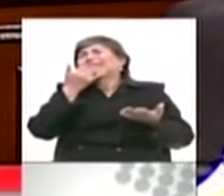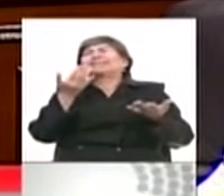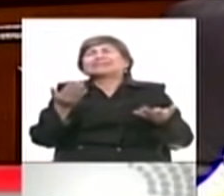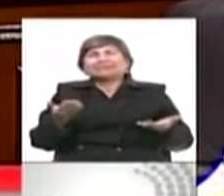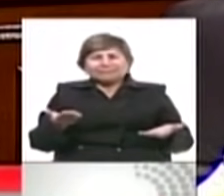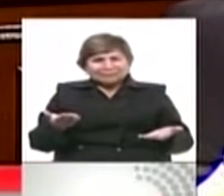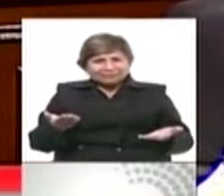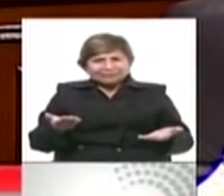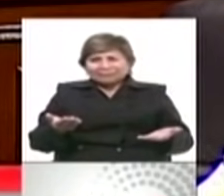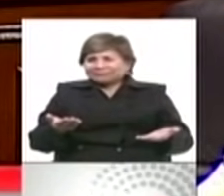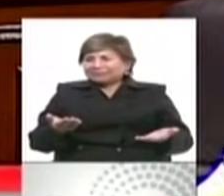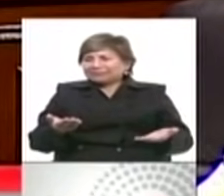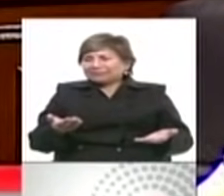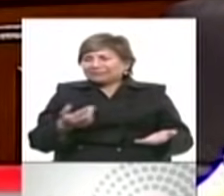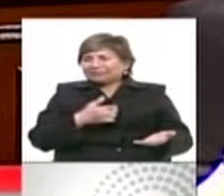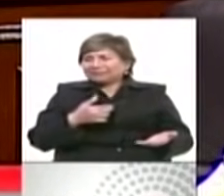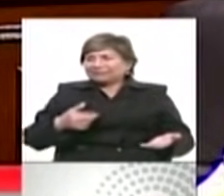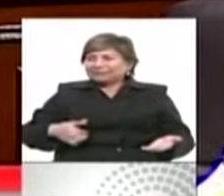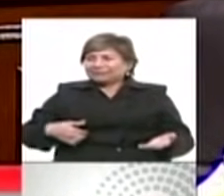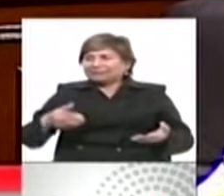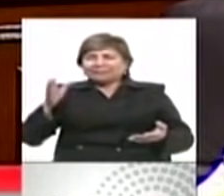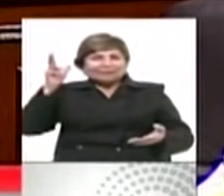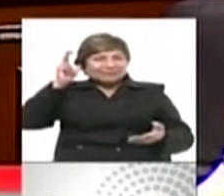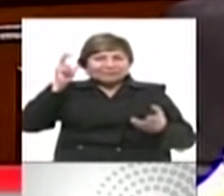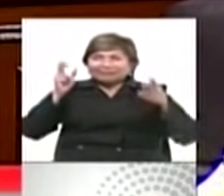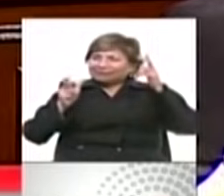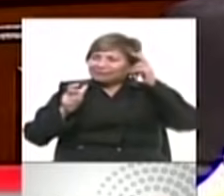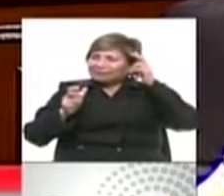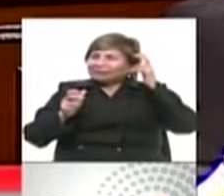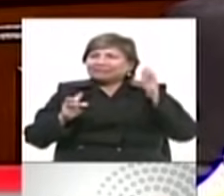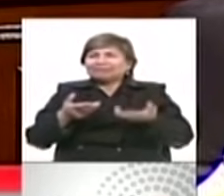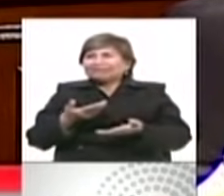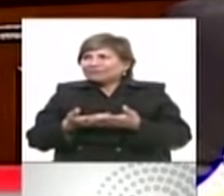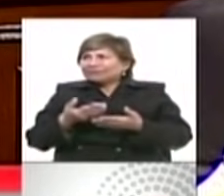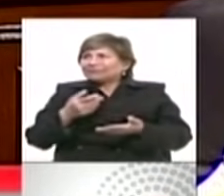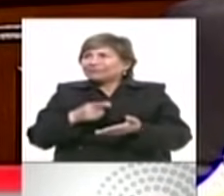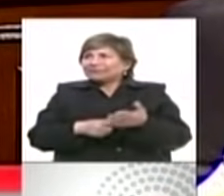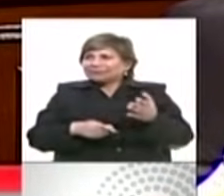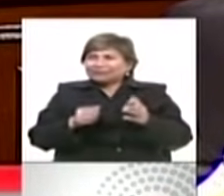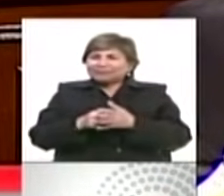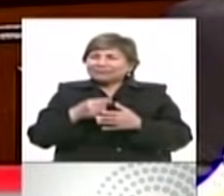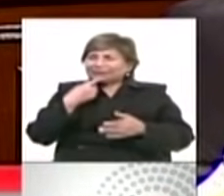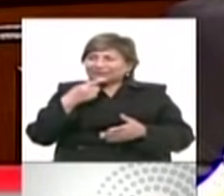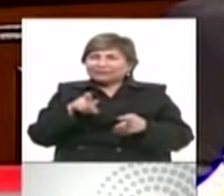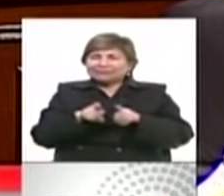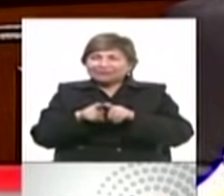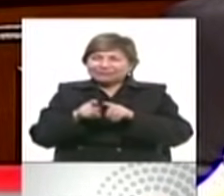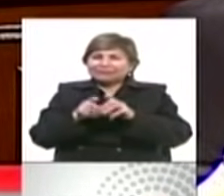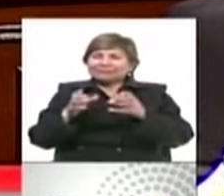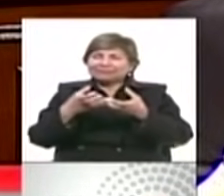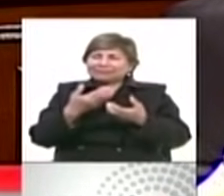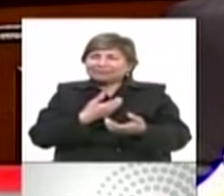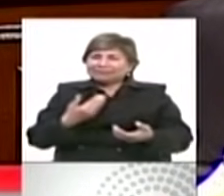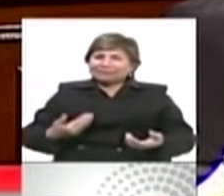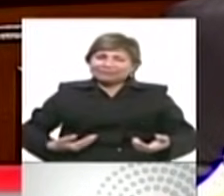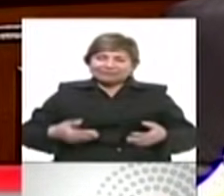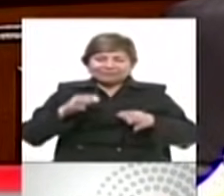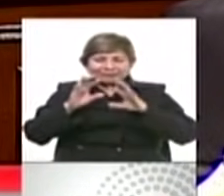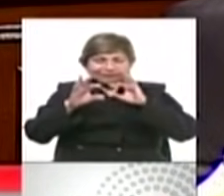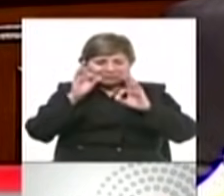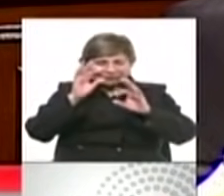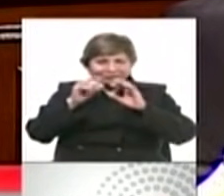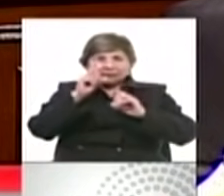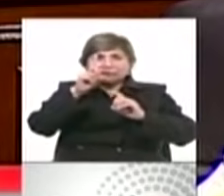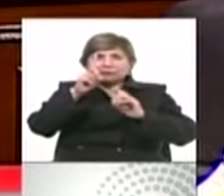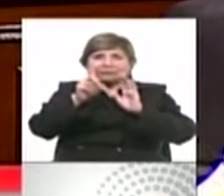de las viviendas. Entonces, creemos que por ahí deberíamos comenzar a atender a este pueblo descontento que está comprando un gas a 80